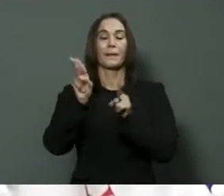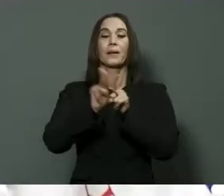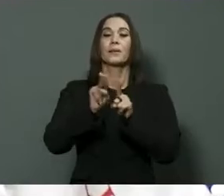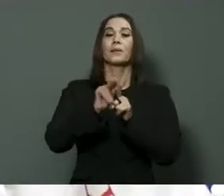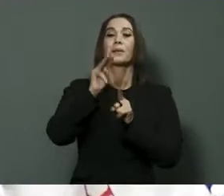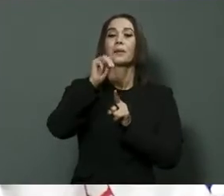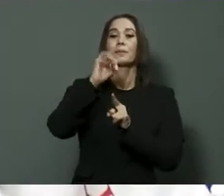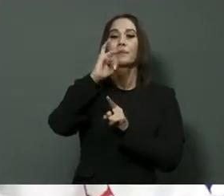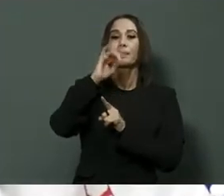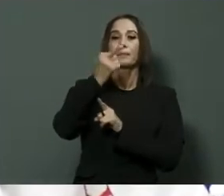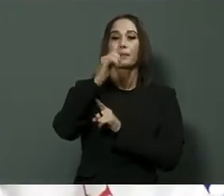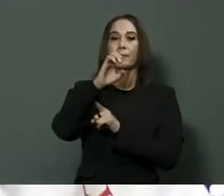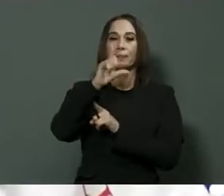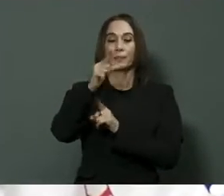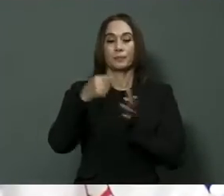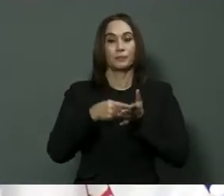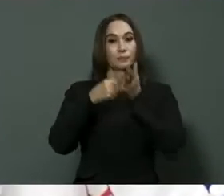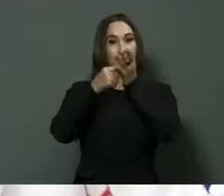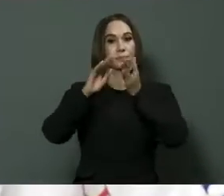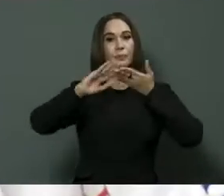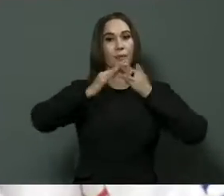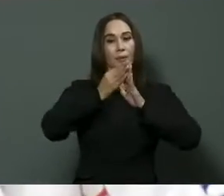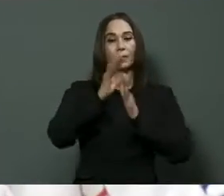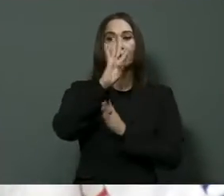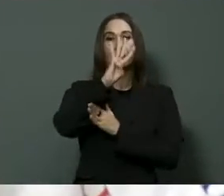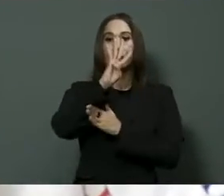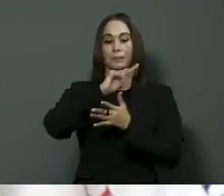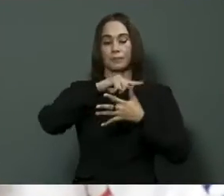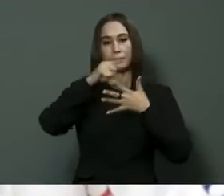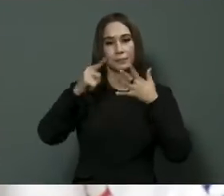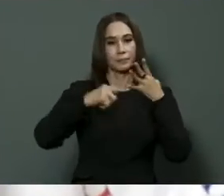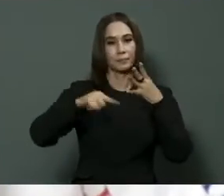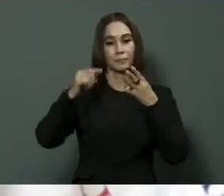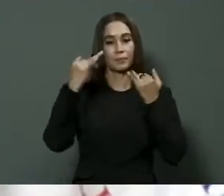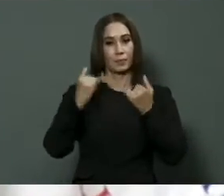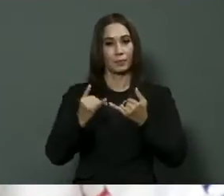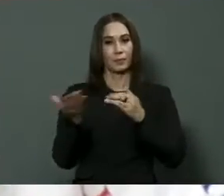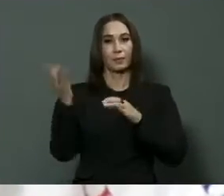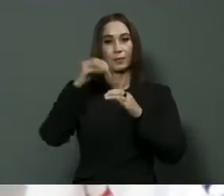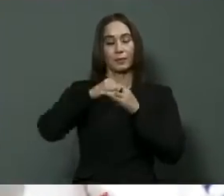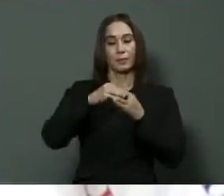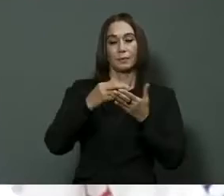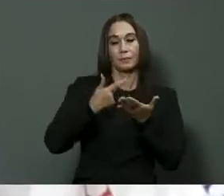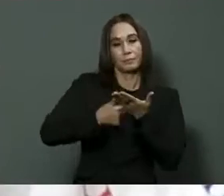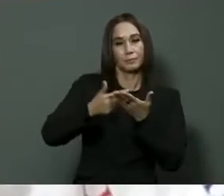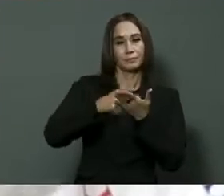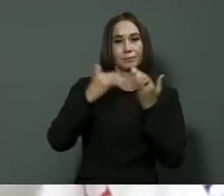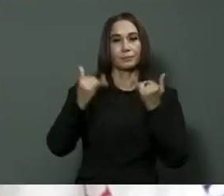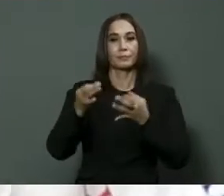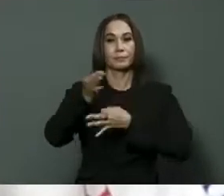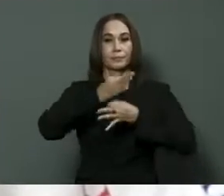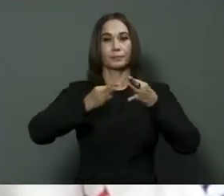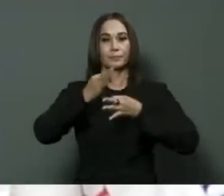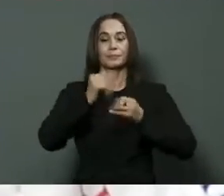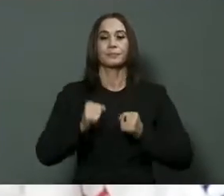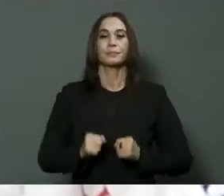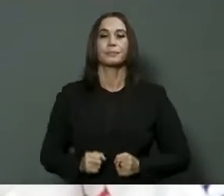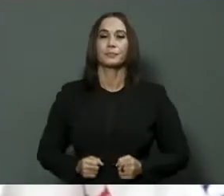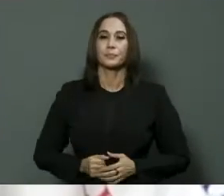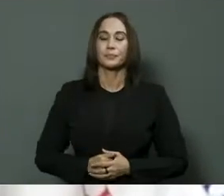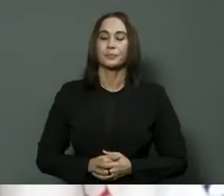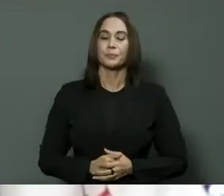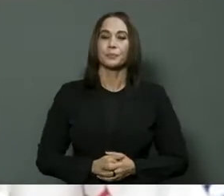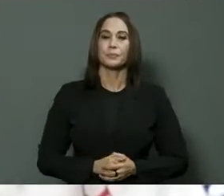Delgado, representante de la comunidad de los cuatro cuadrantes que vamos a intervenir aquí en San Francisco de Macorís.